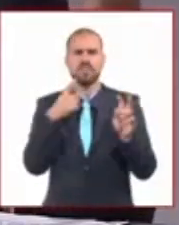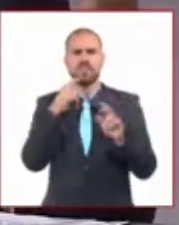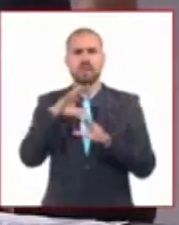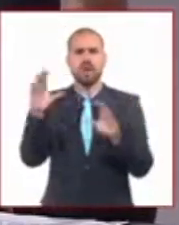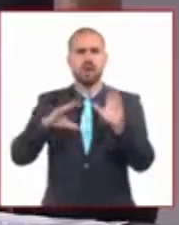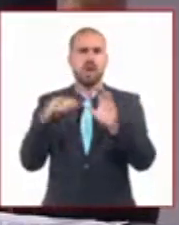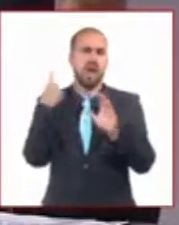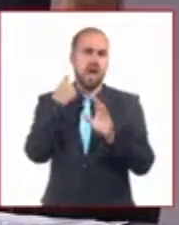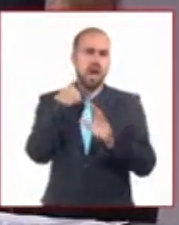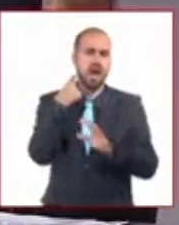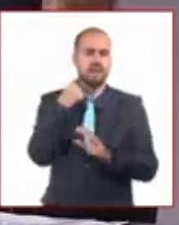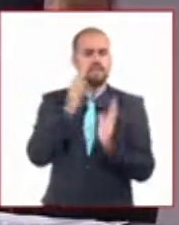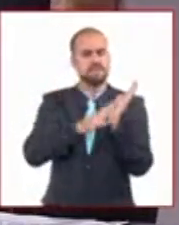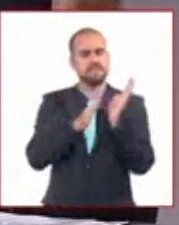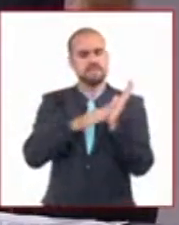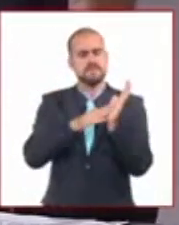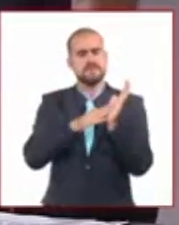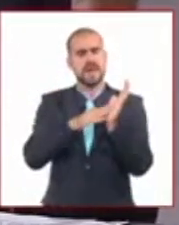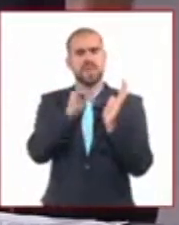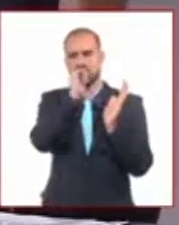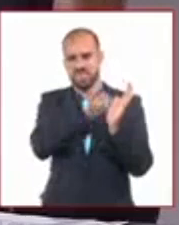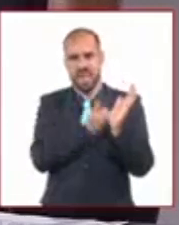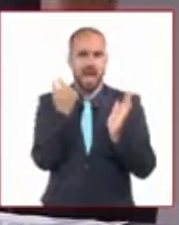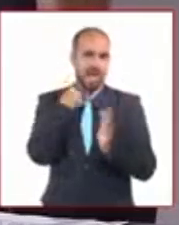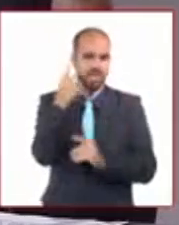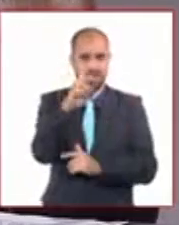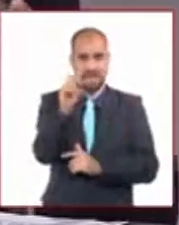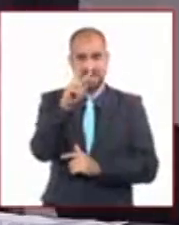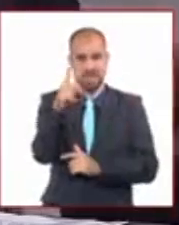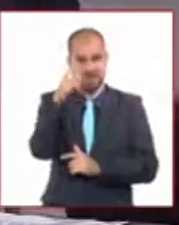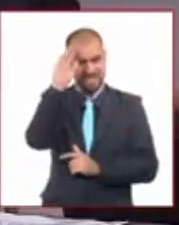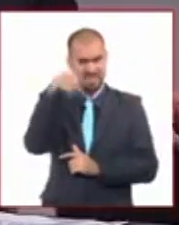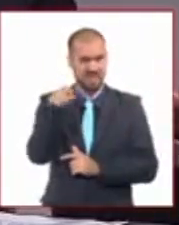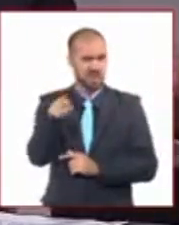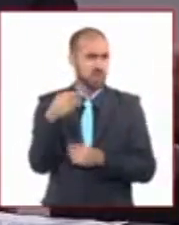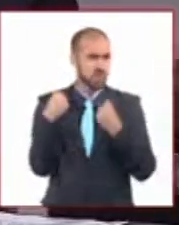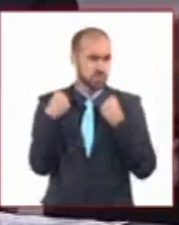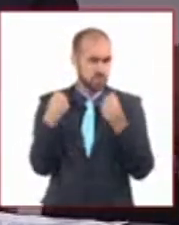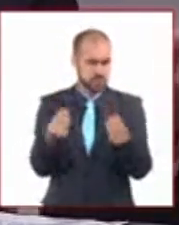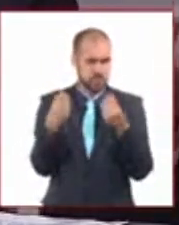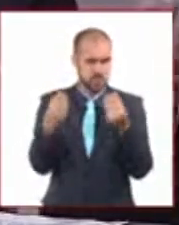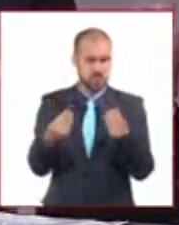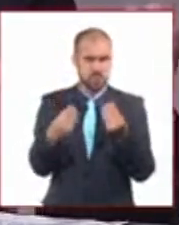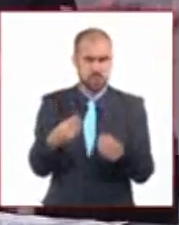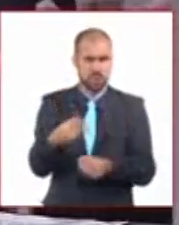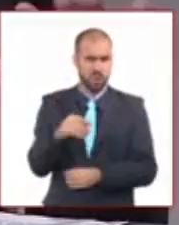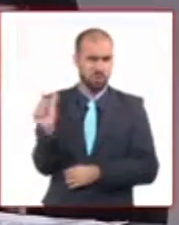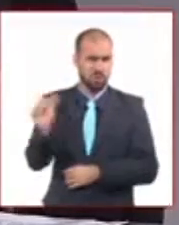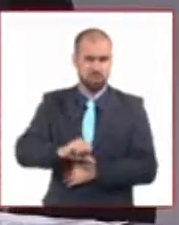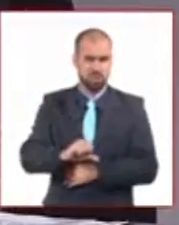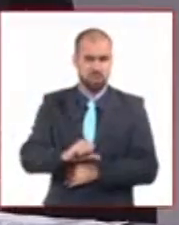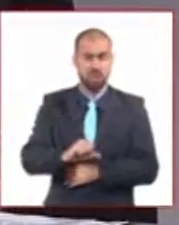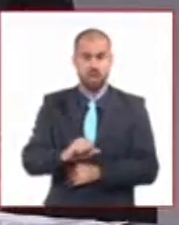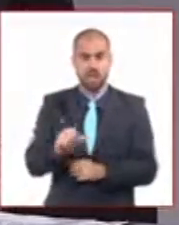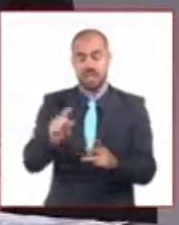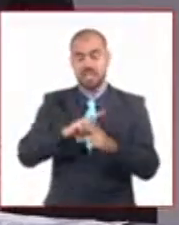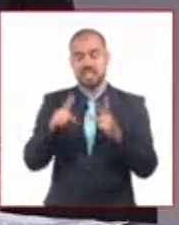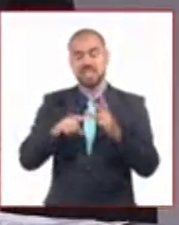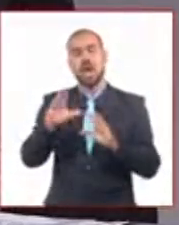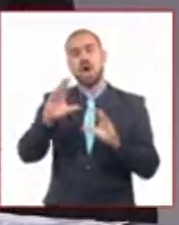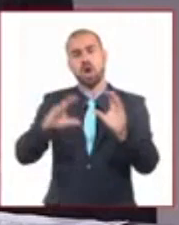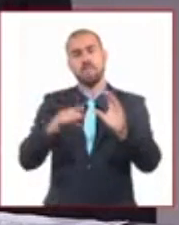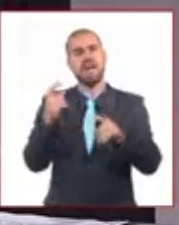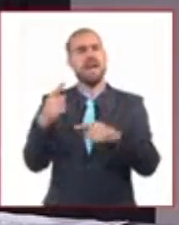2021 que nos rindió los frutos esperados fue un show mediático ahí se quedó son las tres cumbres que hubo al principio